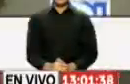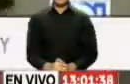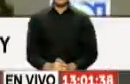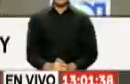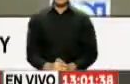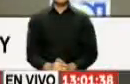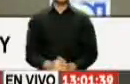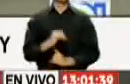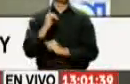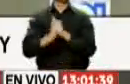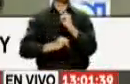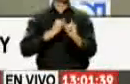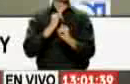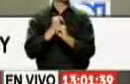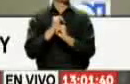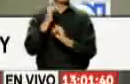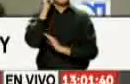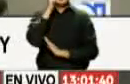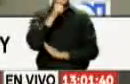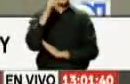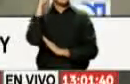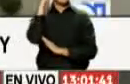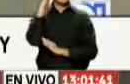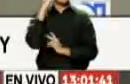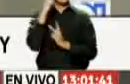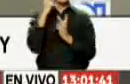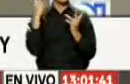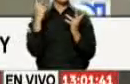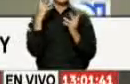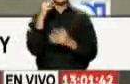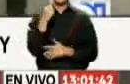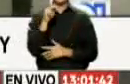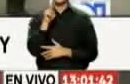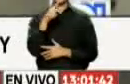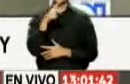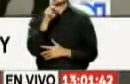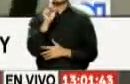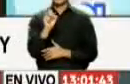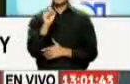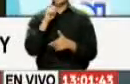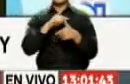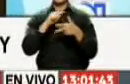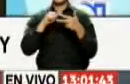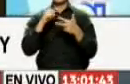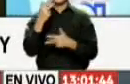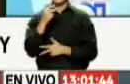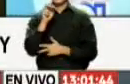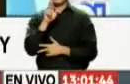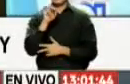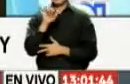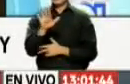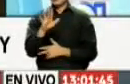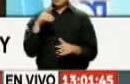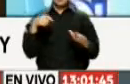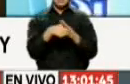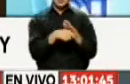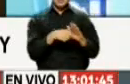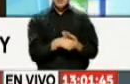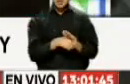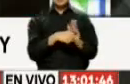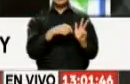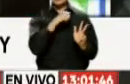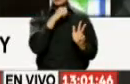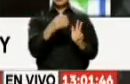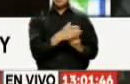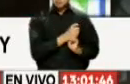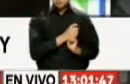En lo internacional, la Fiscalía de Colombia imputará cargos contra alias Guacho y alias Cherry por los delitos de homicidio agravado, secuestro